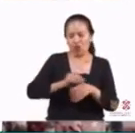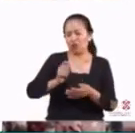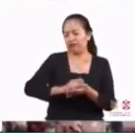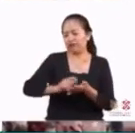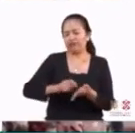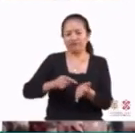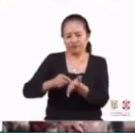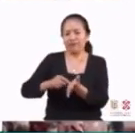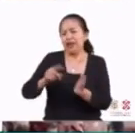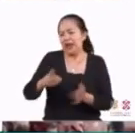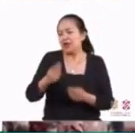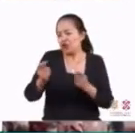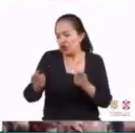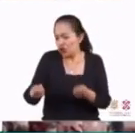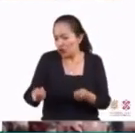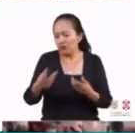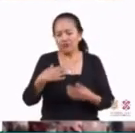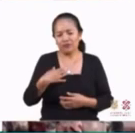Entonces,